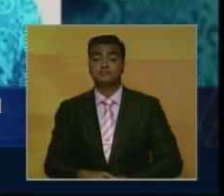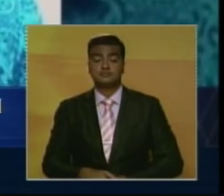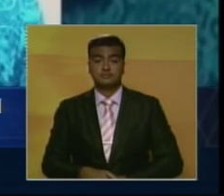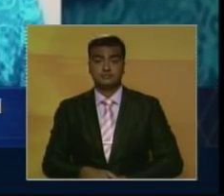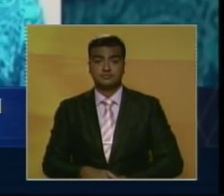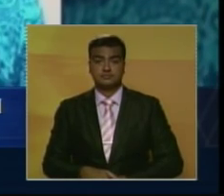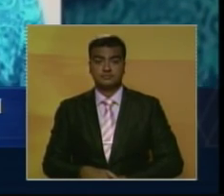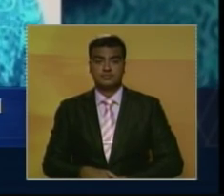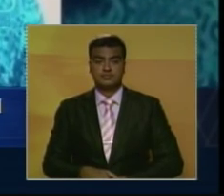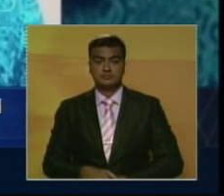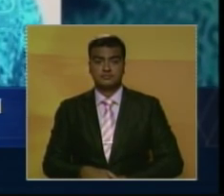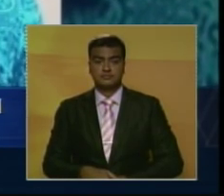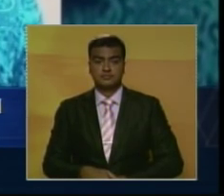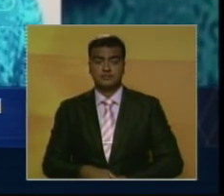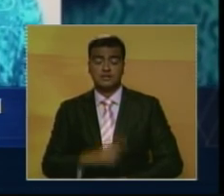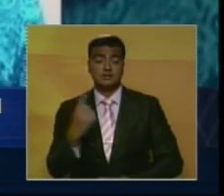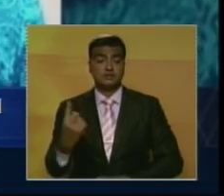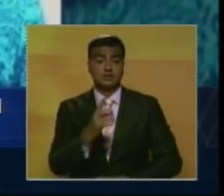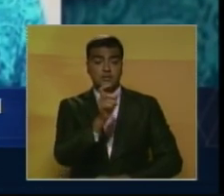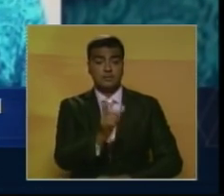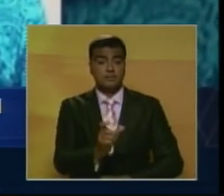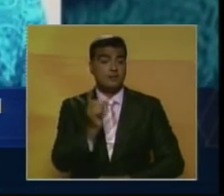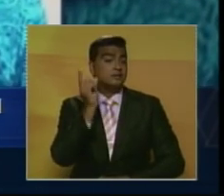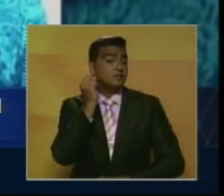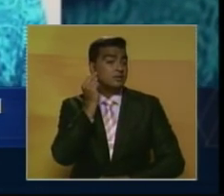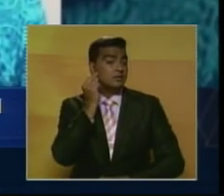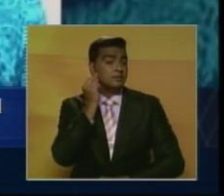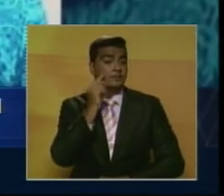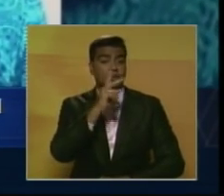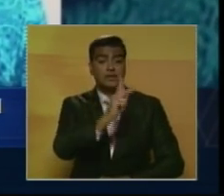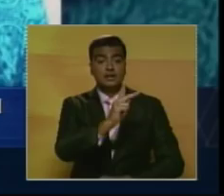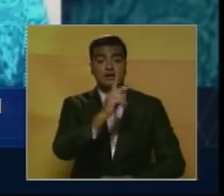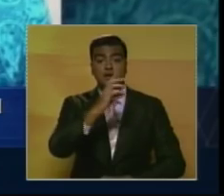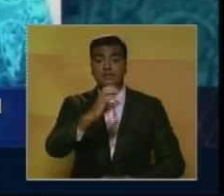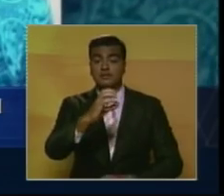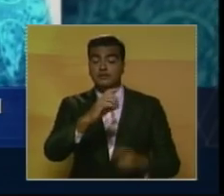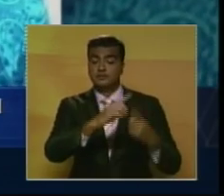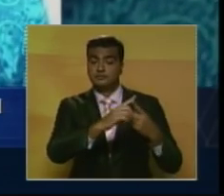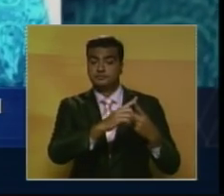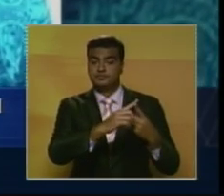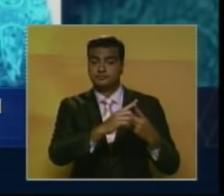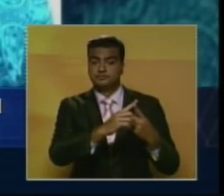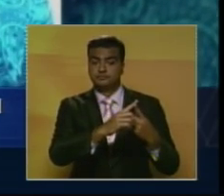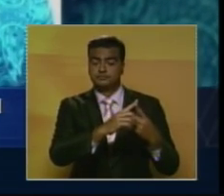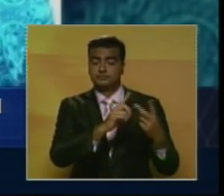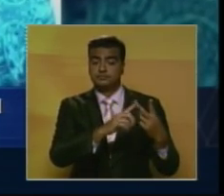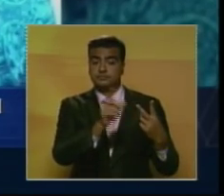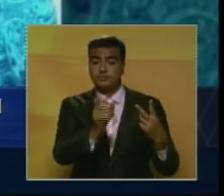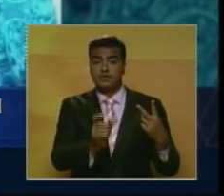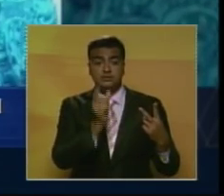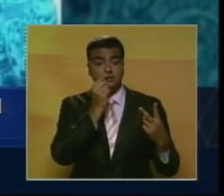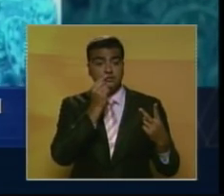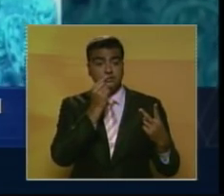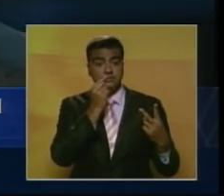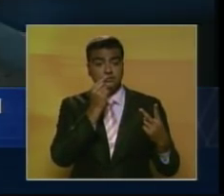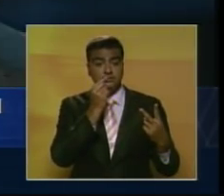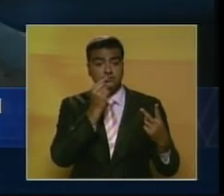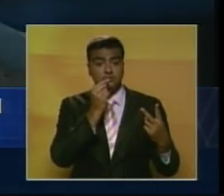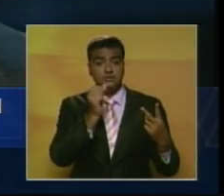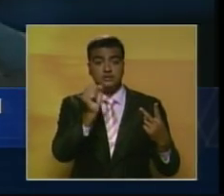es exclusivo para la señorita Kay del Castillo y el señor Sean